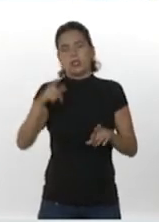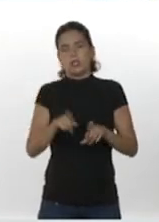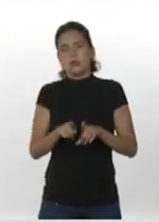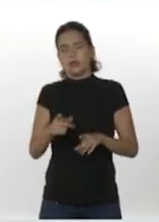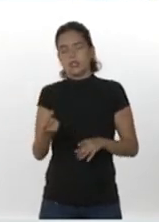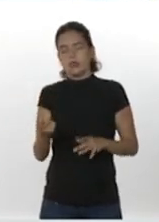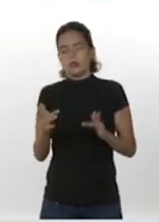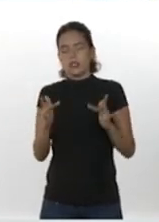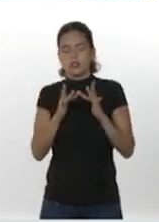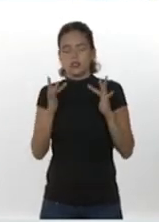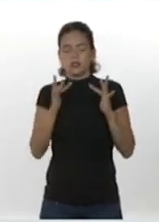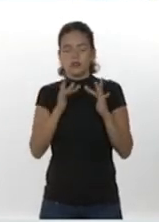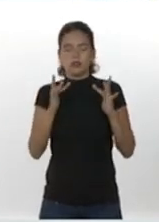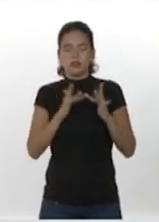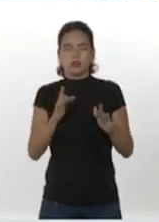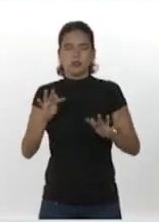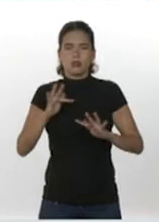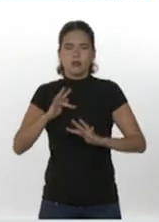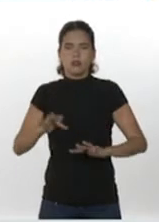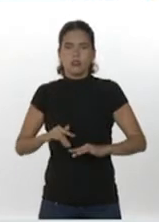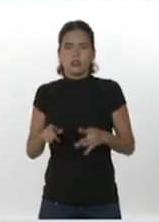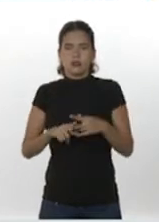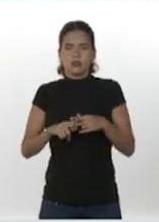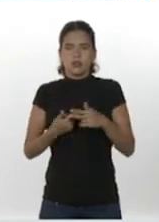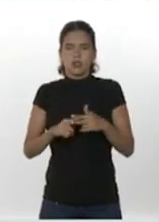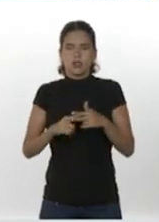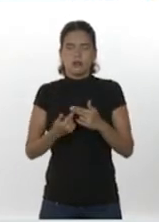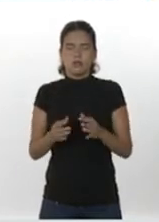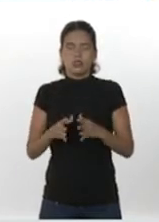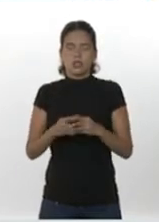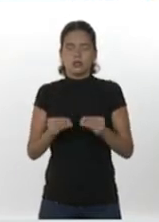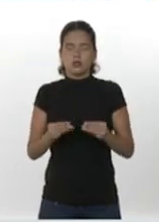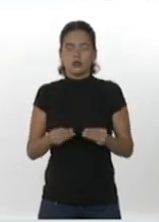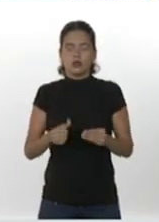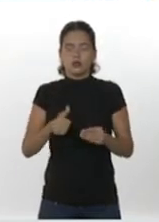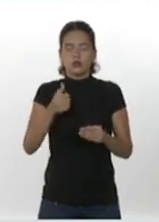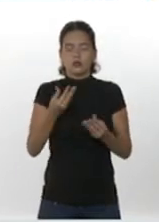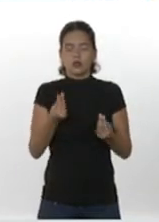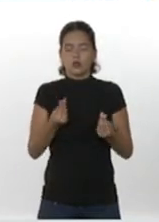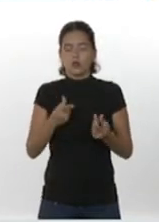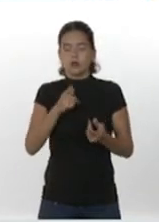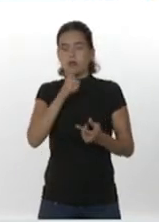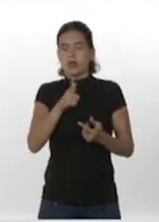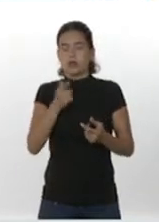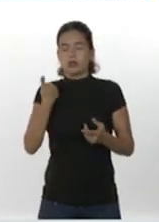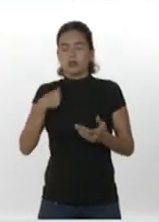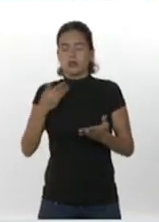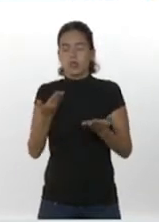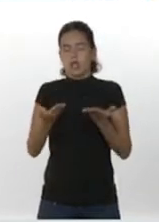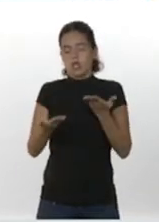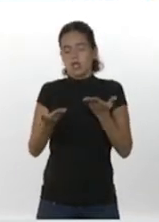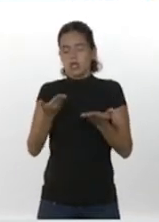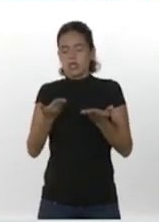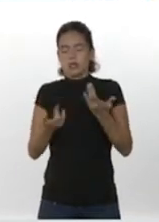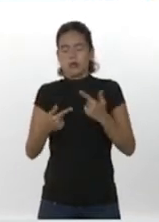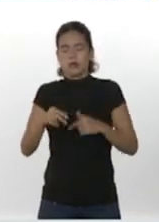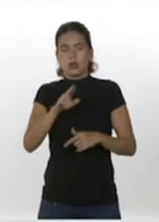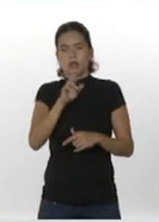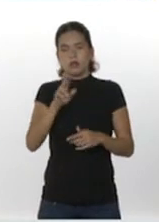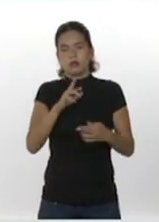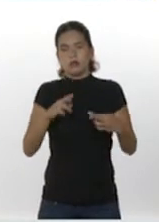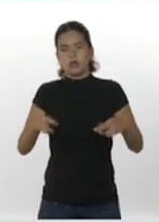ese contacto físico. Si bien fue una herramienta, todo en exceso es malo. Nosotros tenemos que equilibrar el uso de estas redes